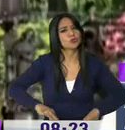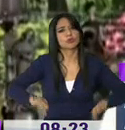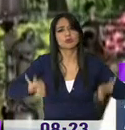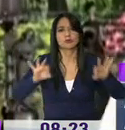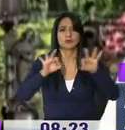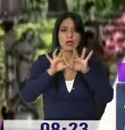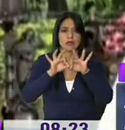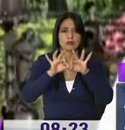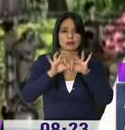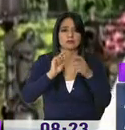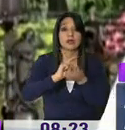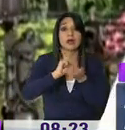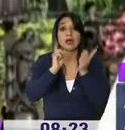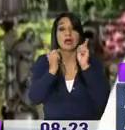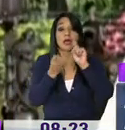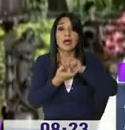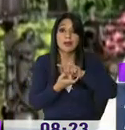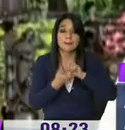nosotros pasar a color